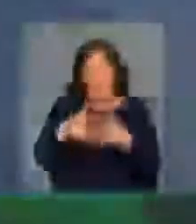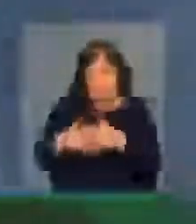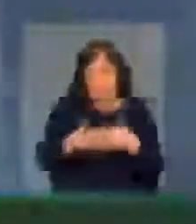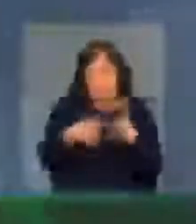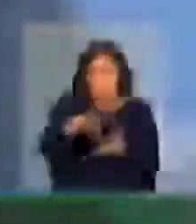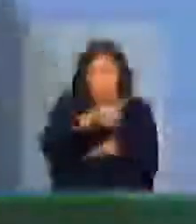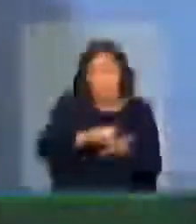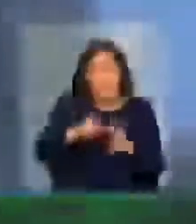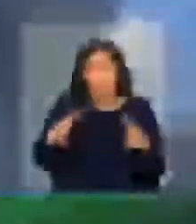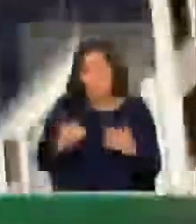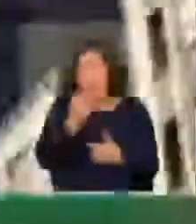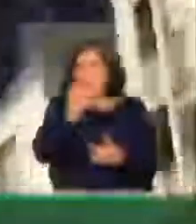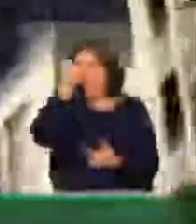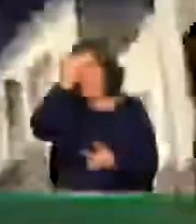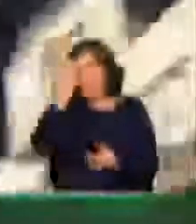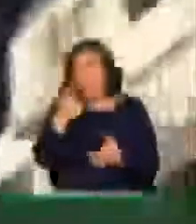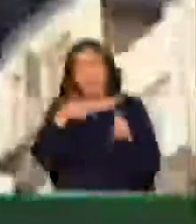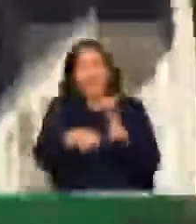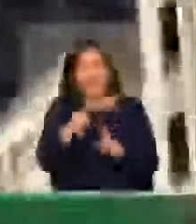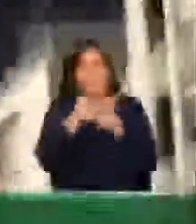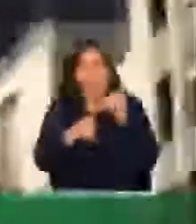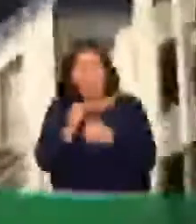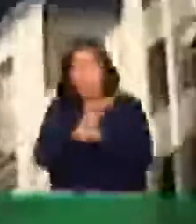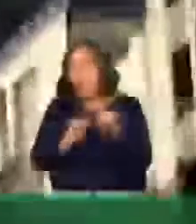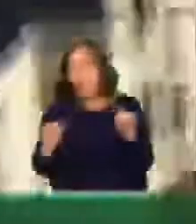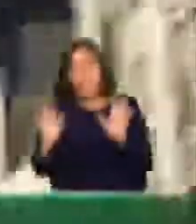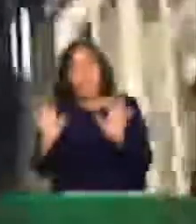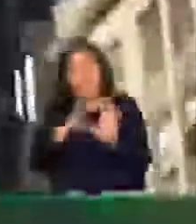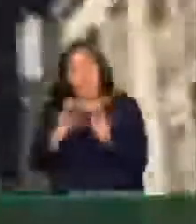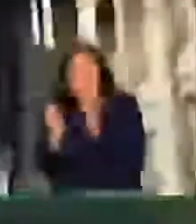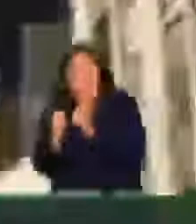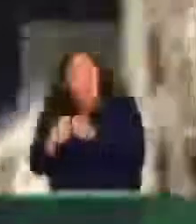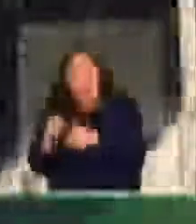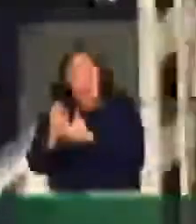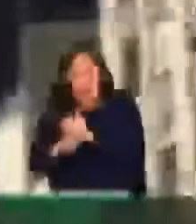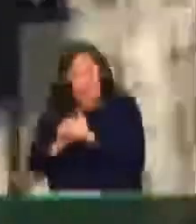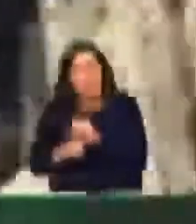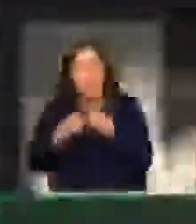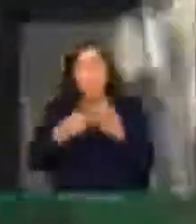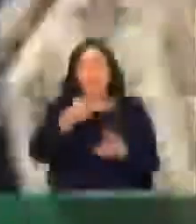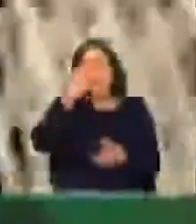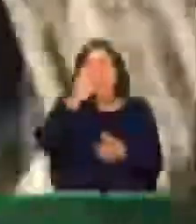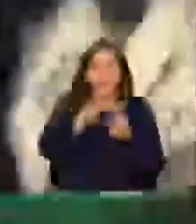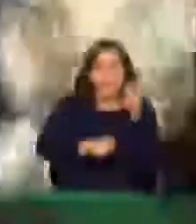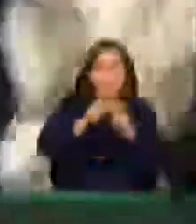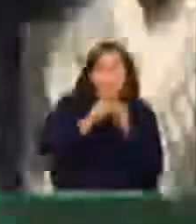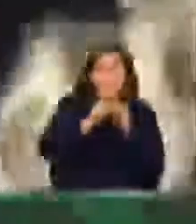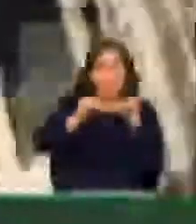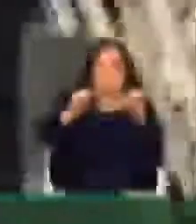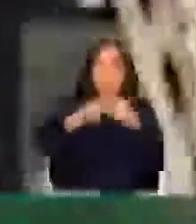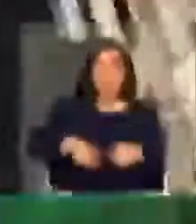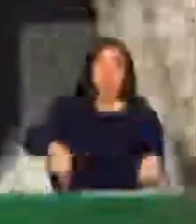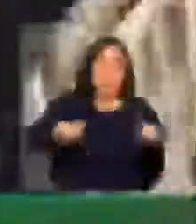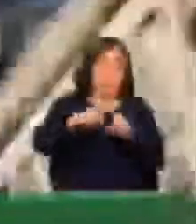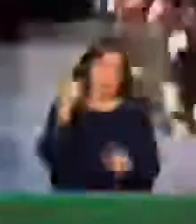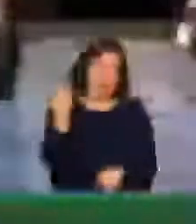terrorismo, la información no debería permanecer clasificada cuando el interés público en la divulgación supere cualquier daño a la seguridad nacional